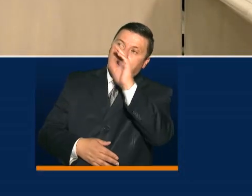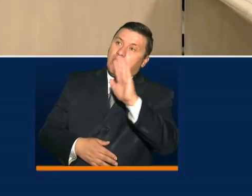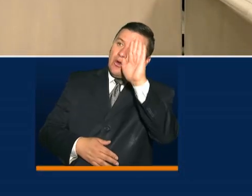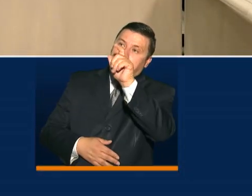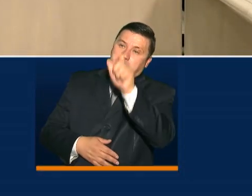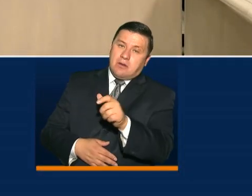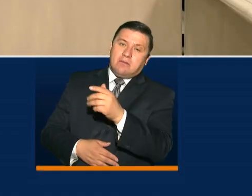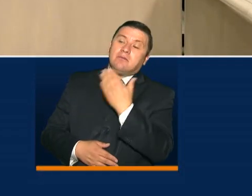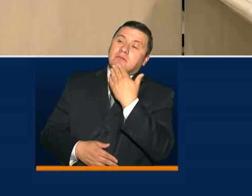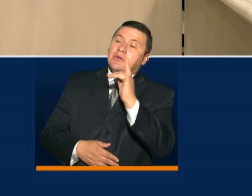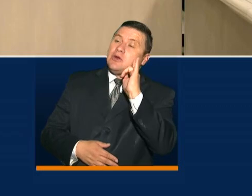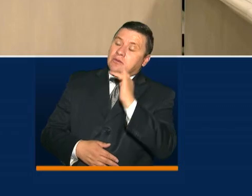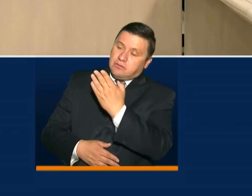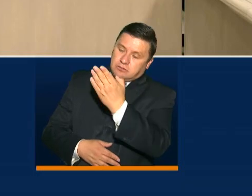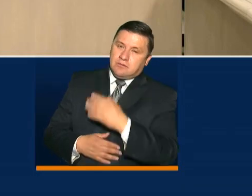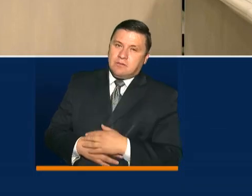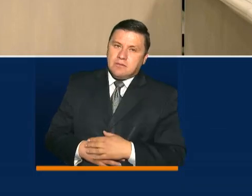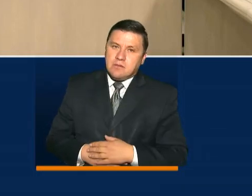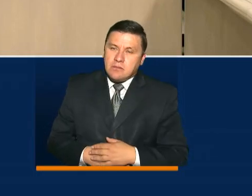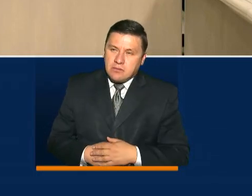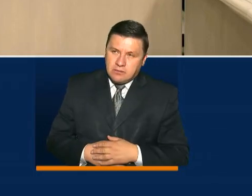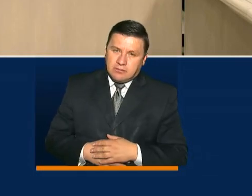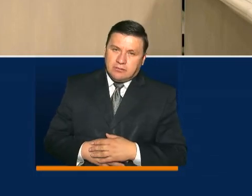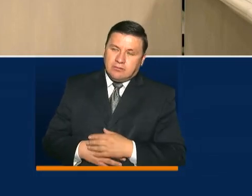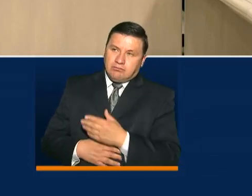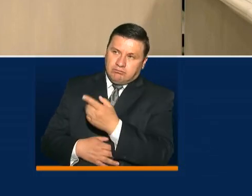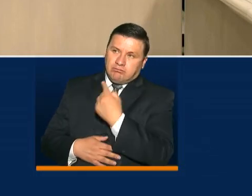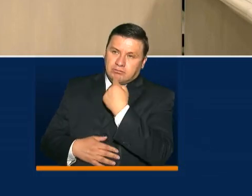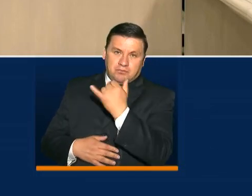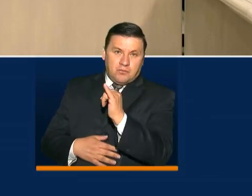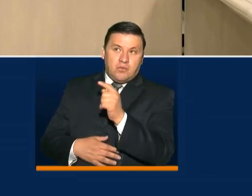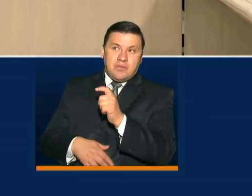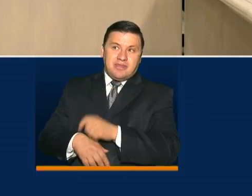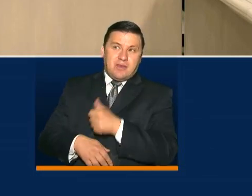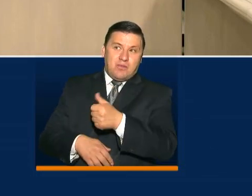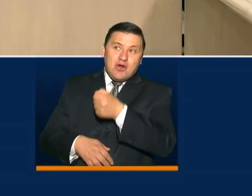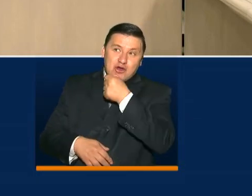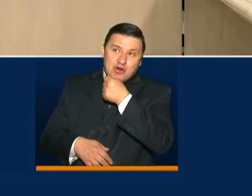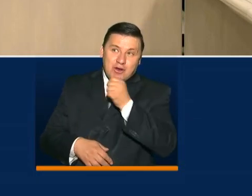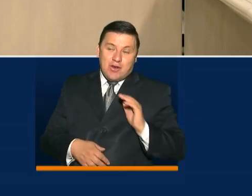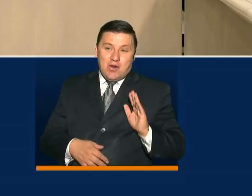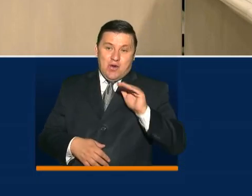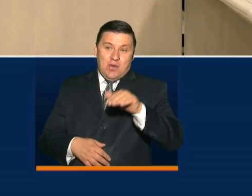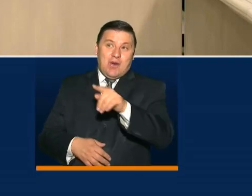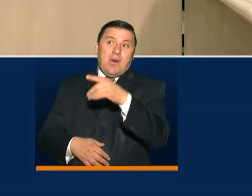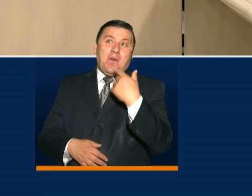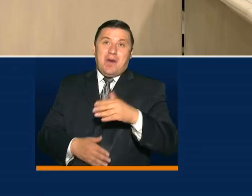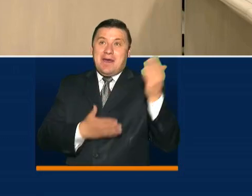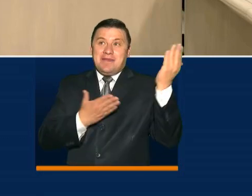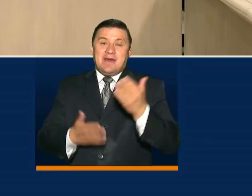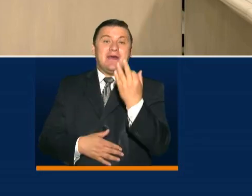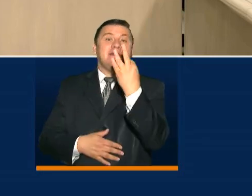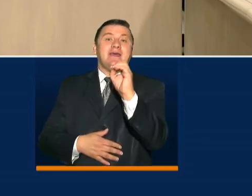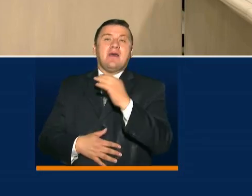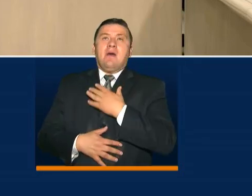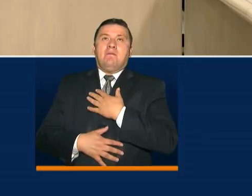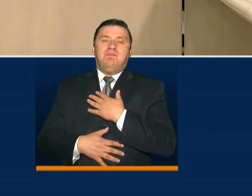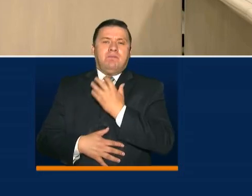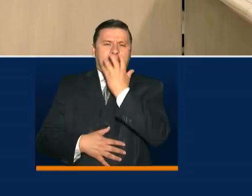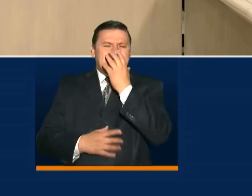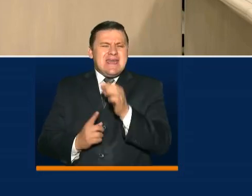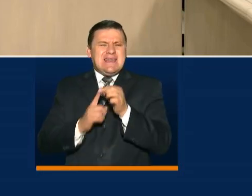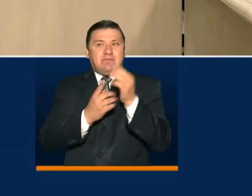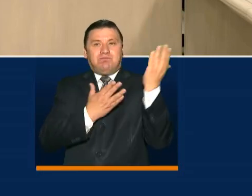gobernadora. La escuchamos y creo también que llegan muy buenas noticias para Buenaventura con esos 30 ventiladores